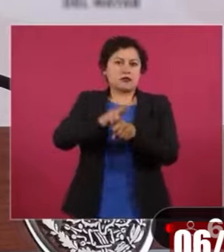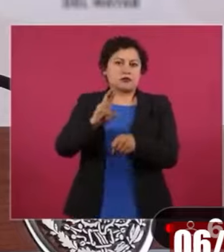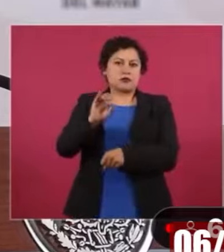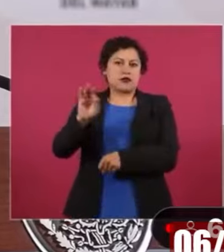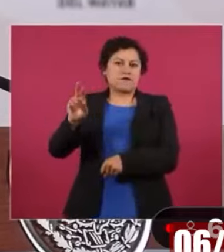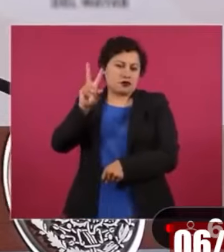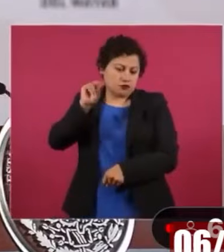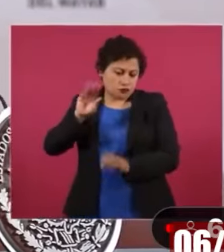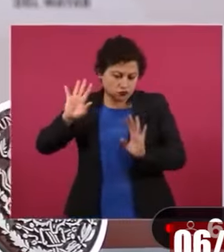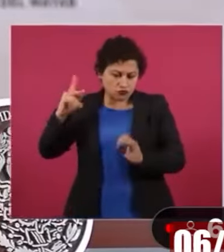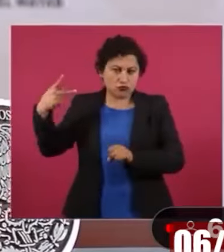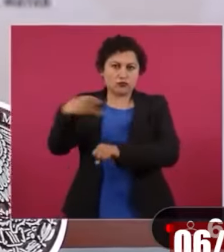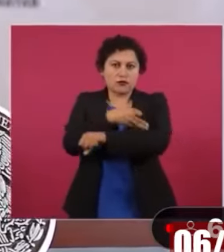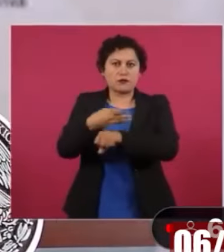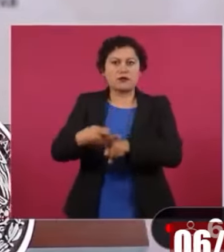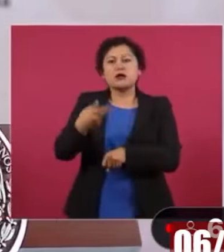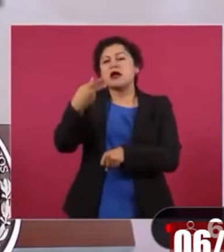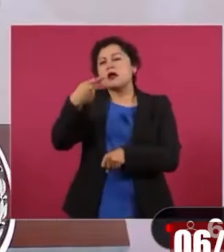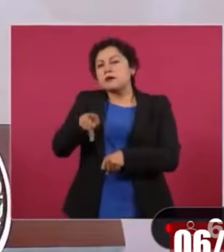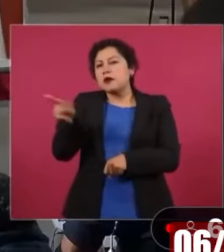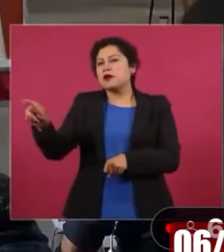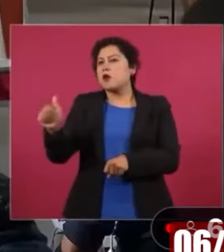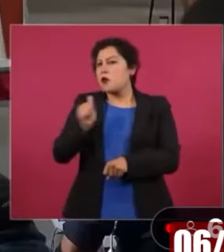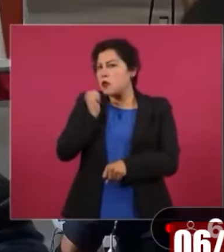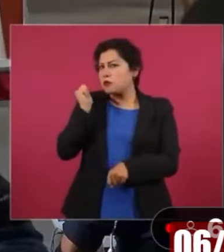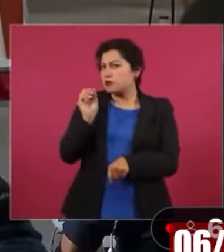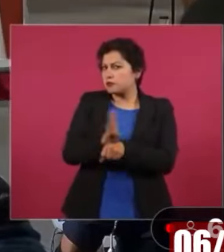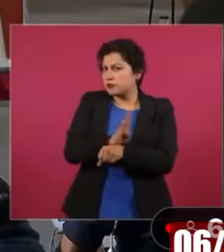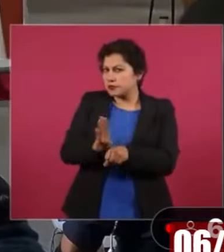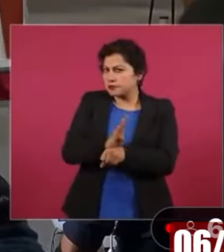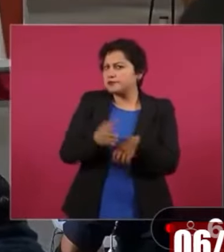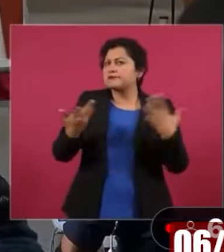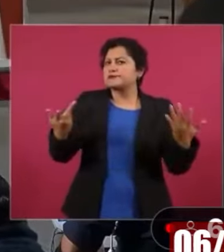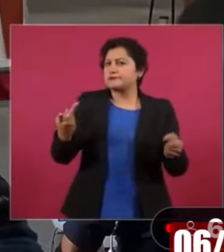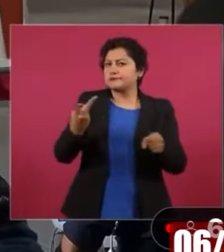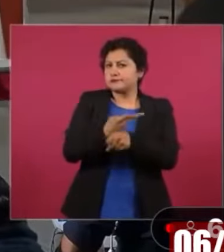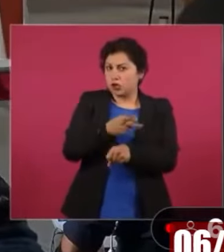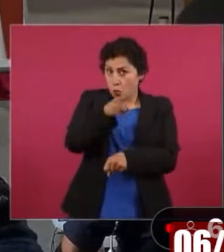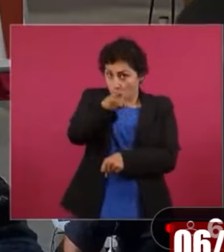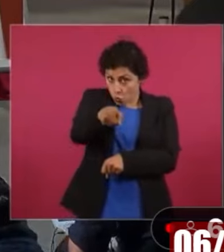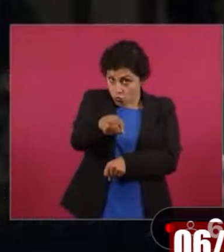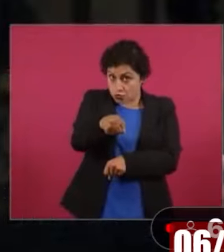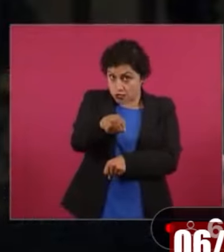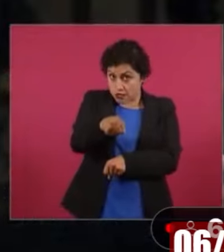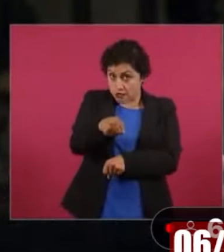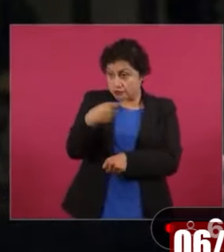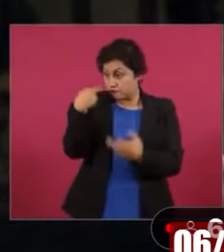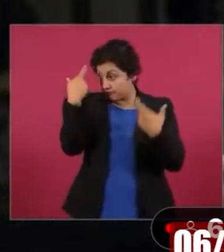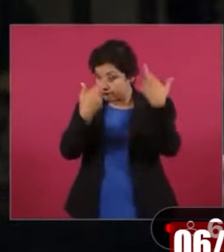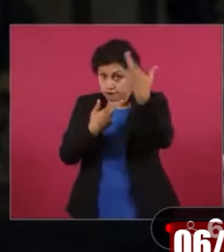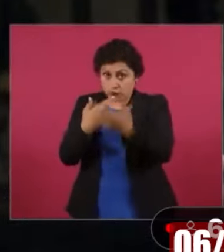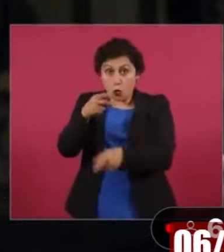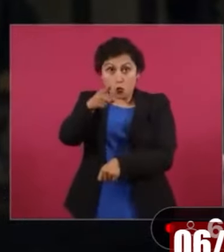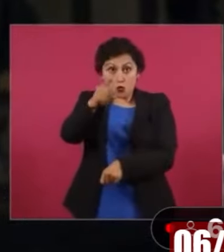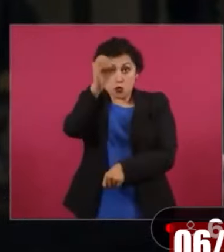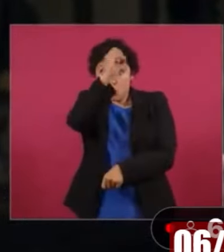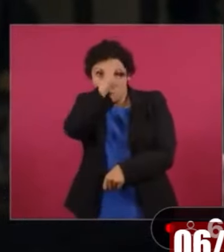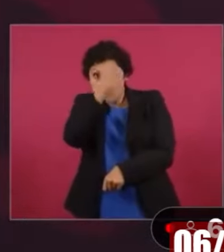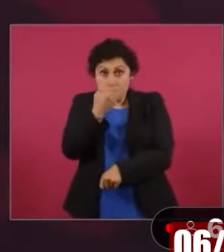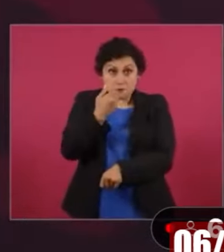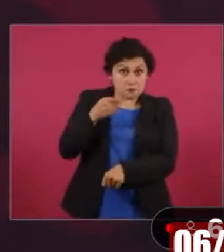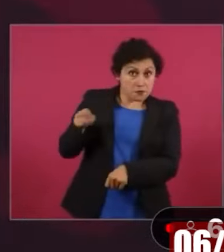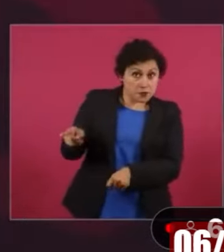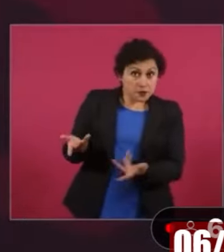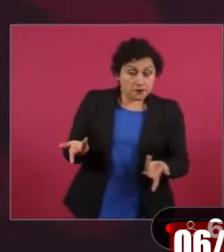sobre este tema y ha respondido defendiendo una vez más al director de la Comisión Federal de Electricidad Manuel barlet y